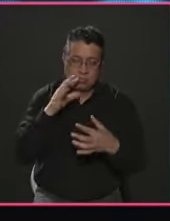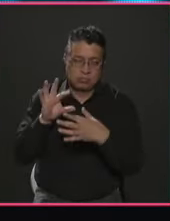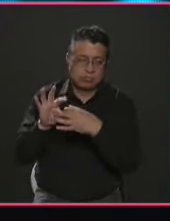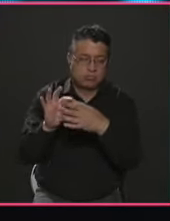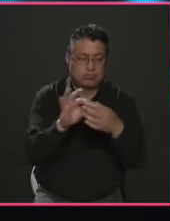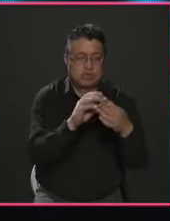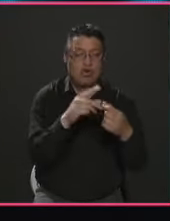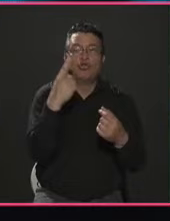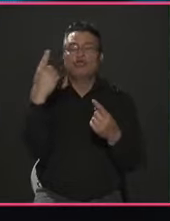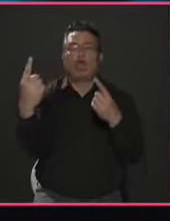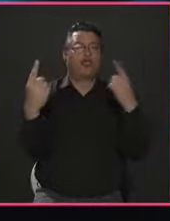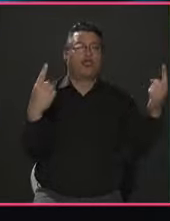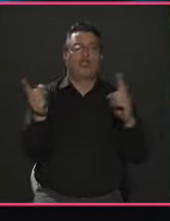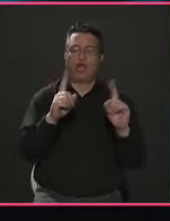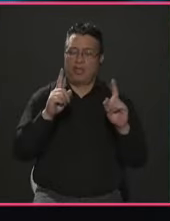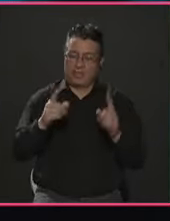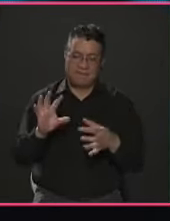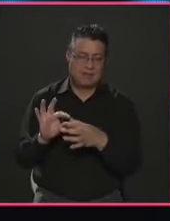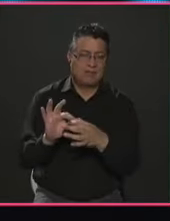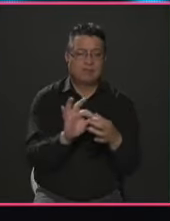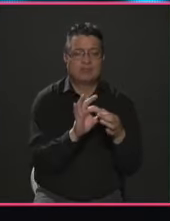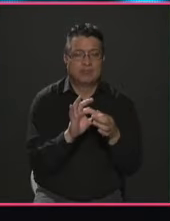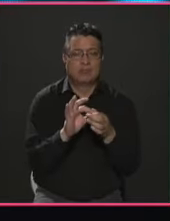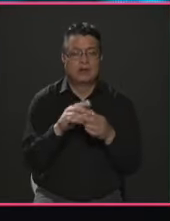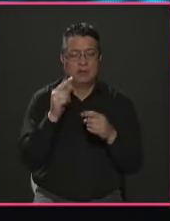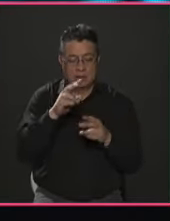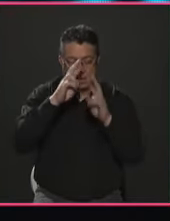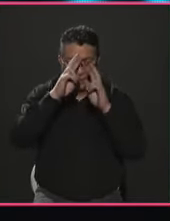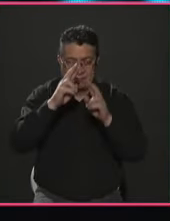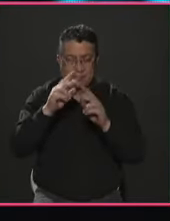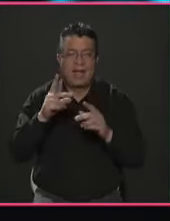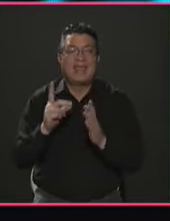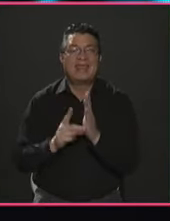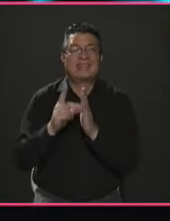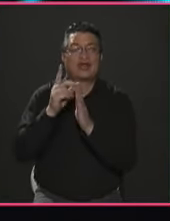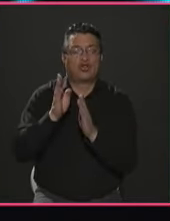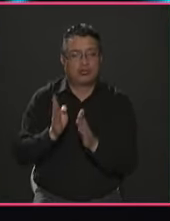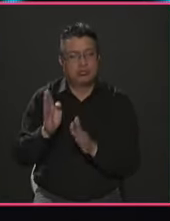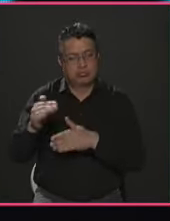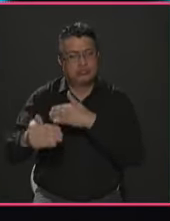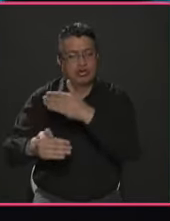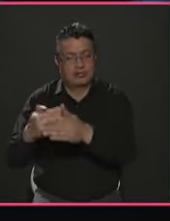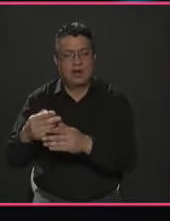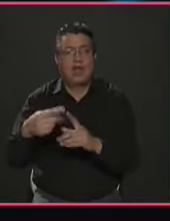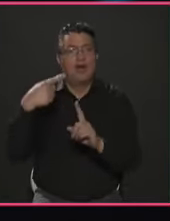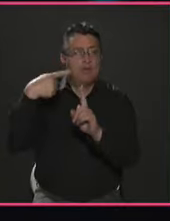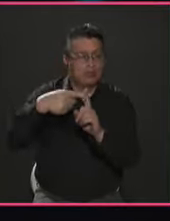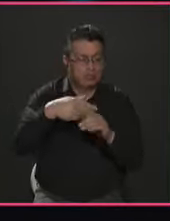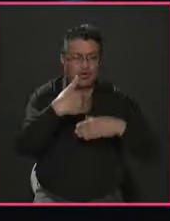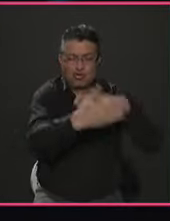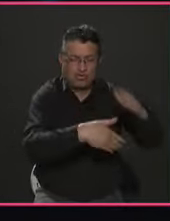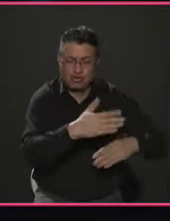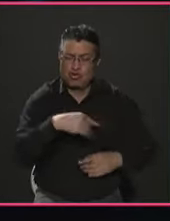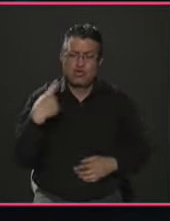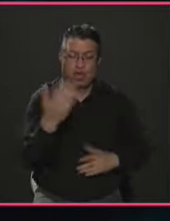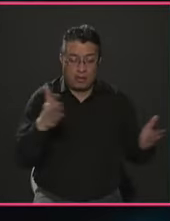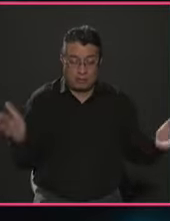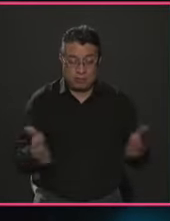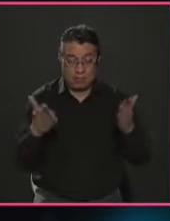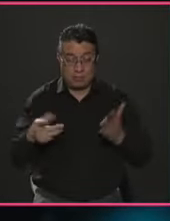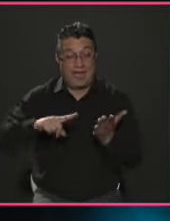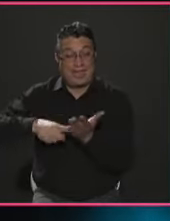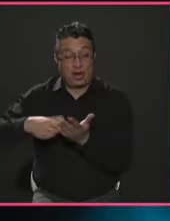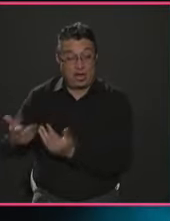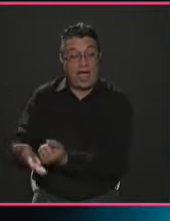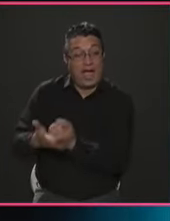de Voces aisladas las acciones por el desarrollo sostenible El Progreso y el bienestar impulsadas por la tecnología y los usos